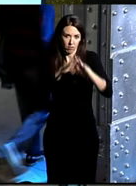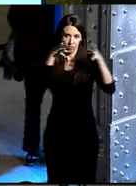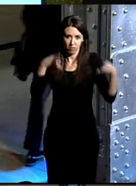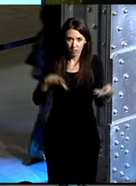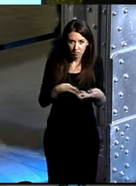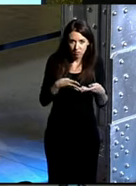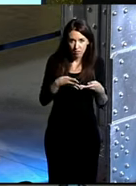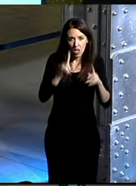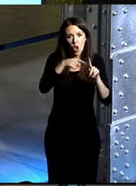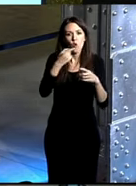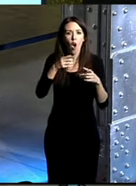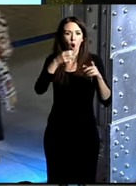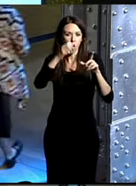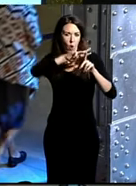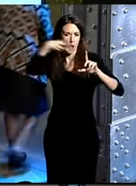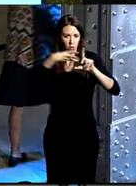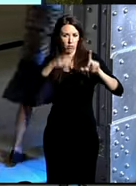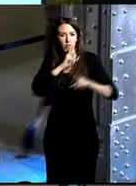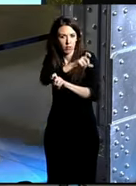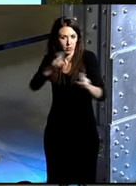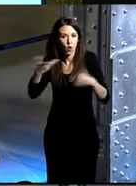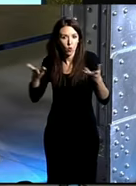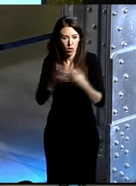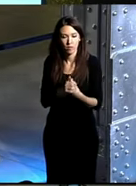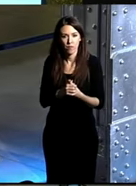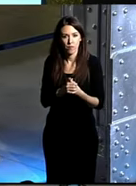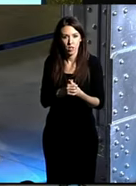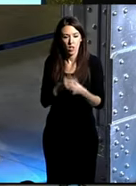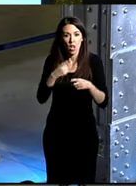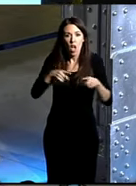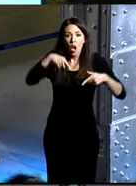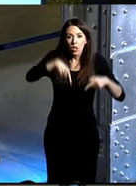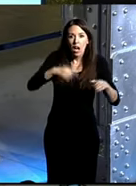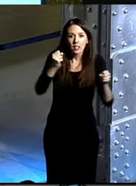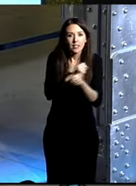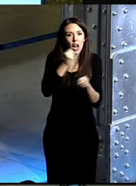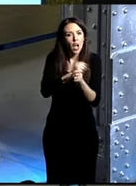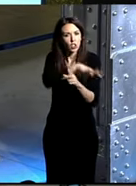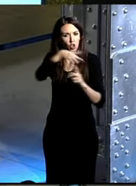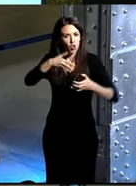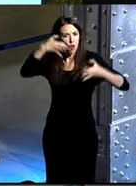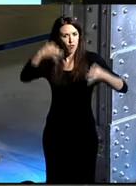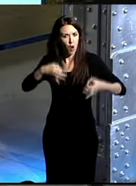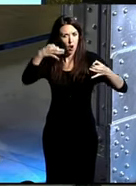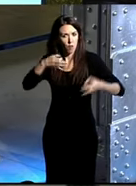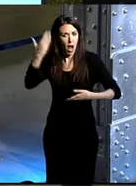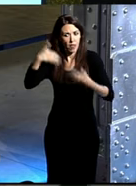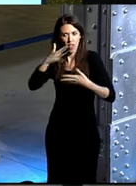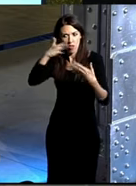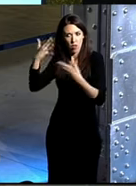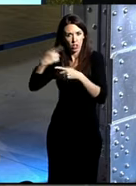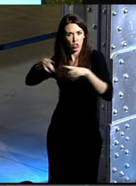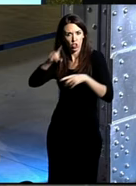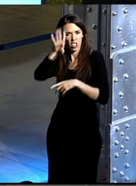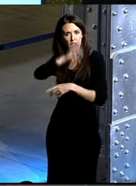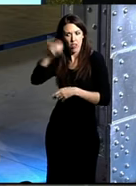después pasamos el link. ¿Qué diferencia hay entre estar trabajando hoy en un entorno formal de lo que era hacerlo hace 10